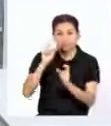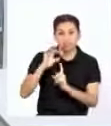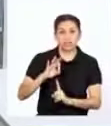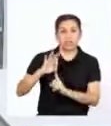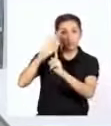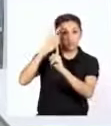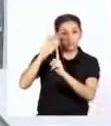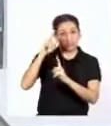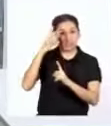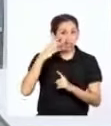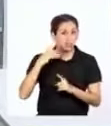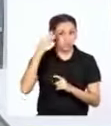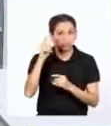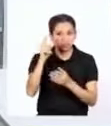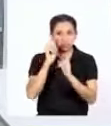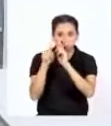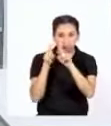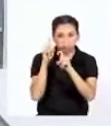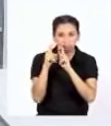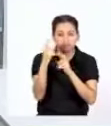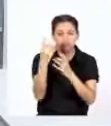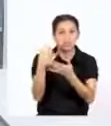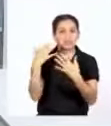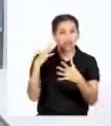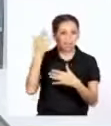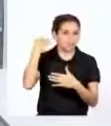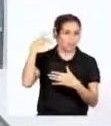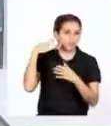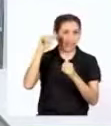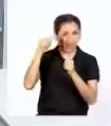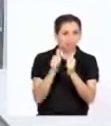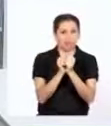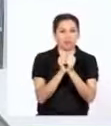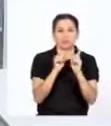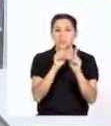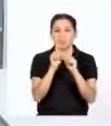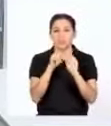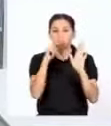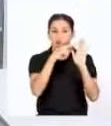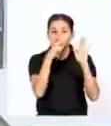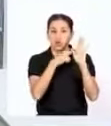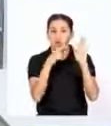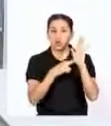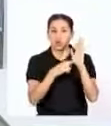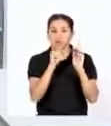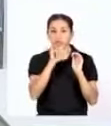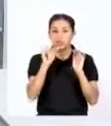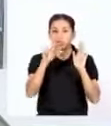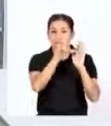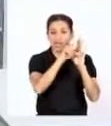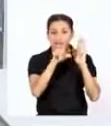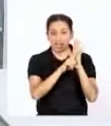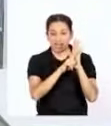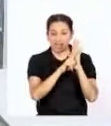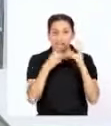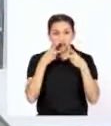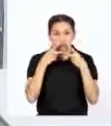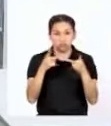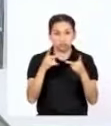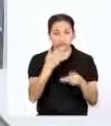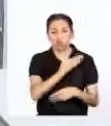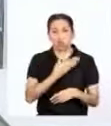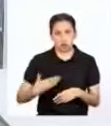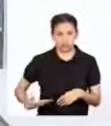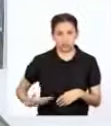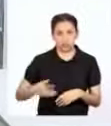especialistas en temas de discriminación que nos han acompañado y las normas y las leyes